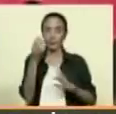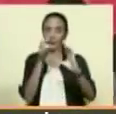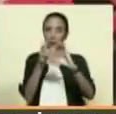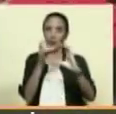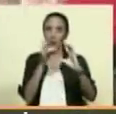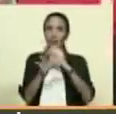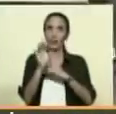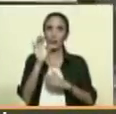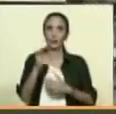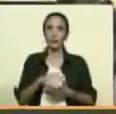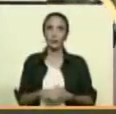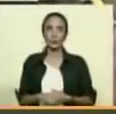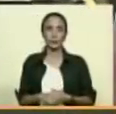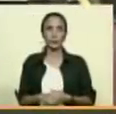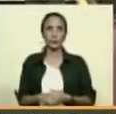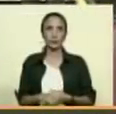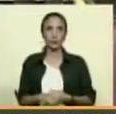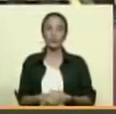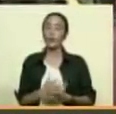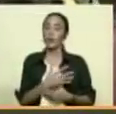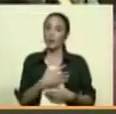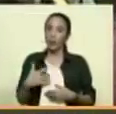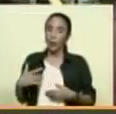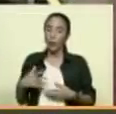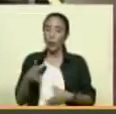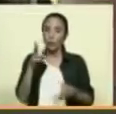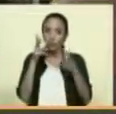Estaba diciendo algo que quiero que me escuchen bien.